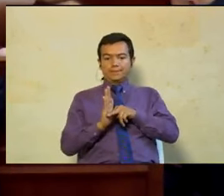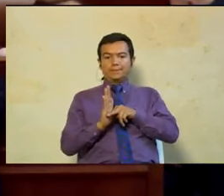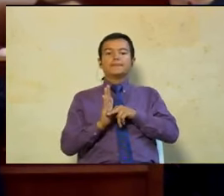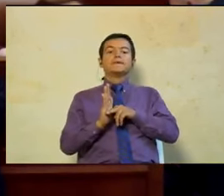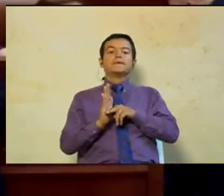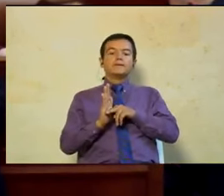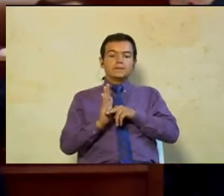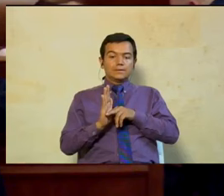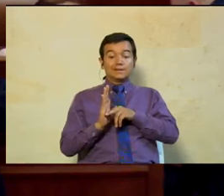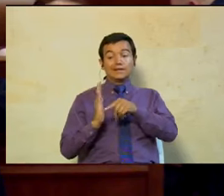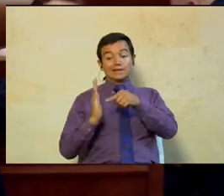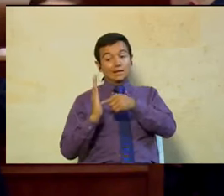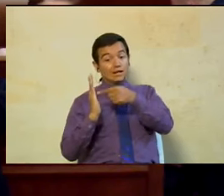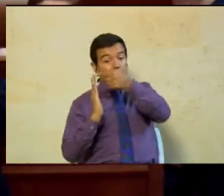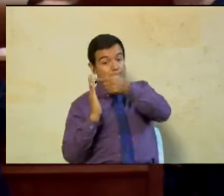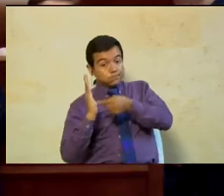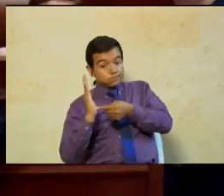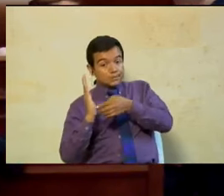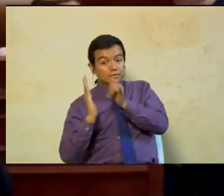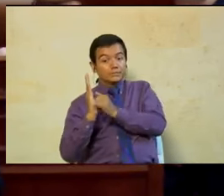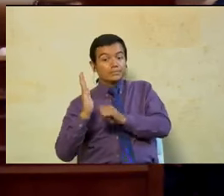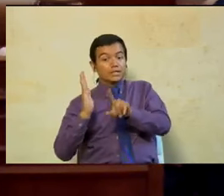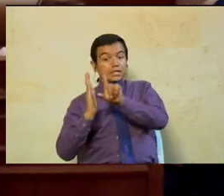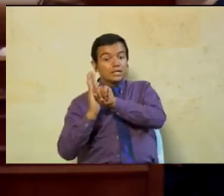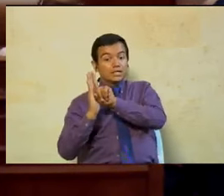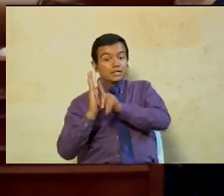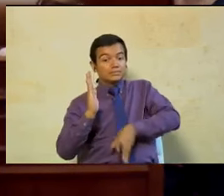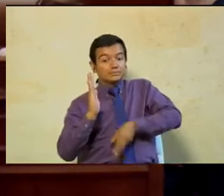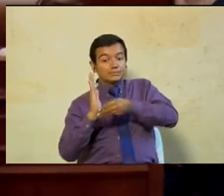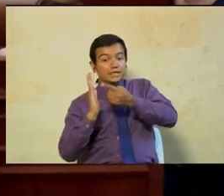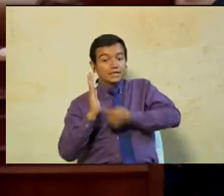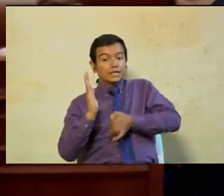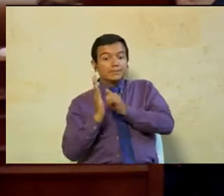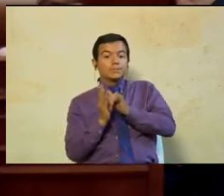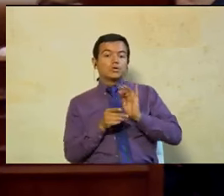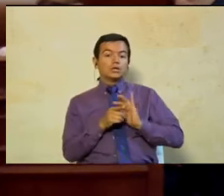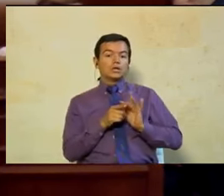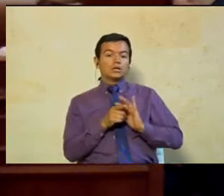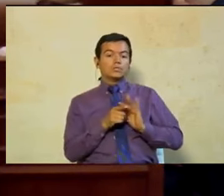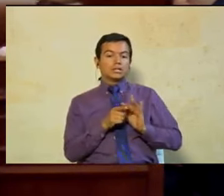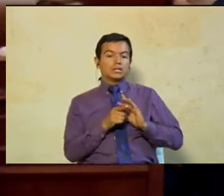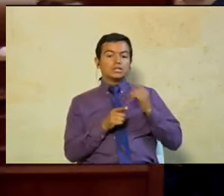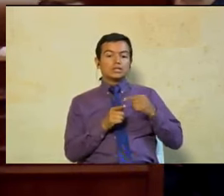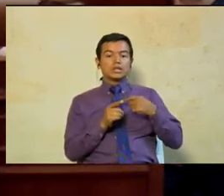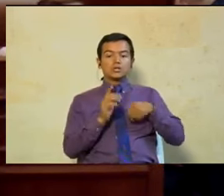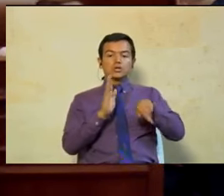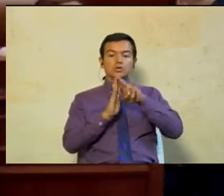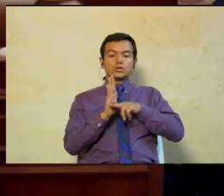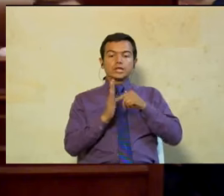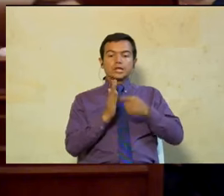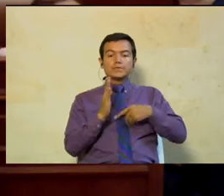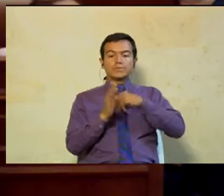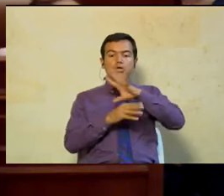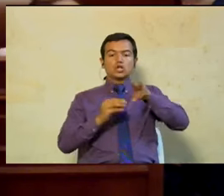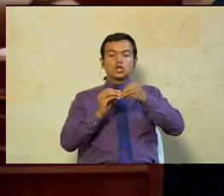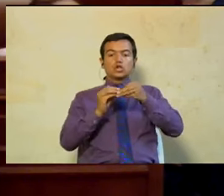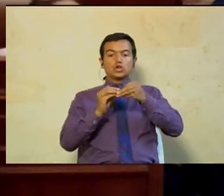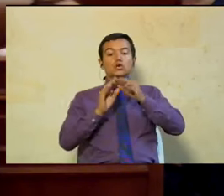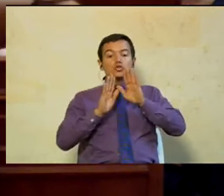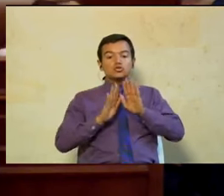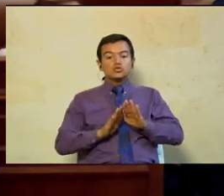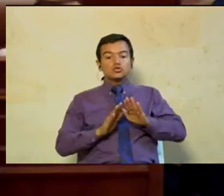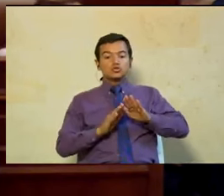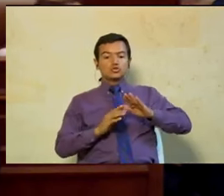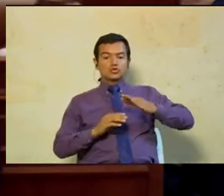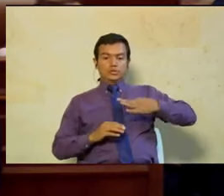previsto en la presente ley se aplicarán las normas contenidas en el código de ética médica ley